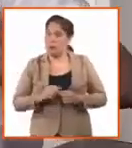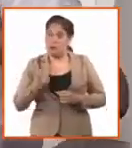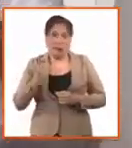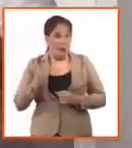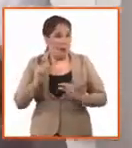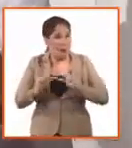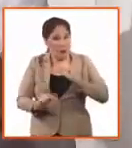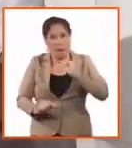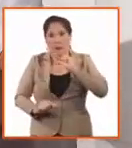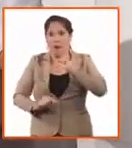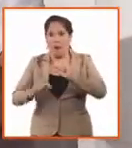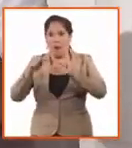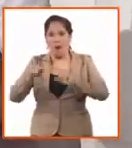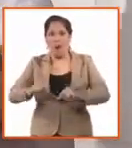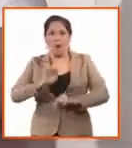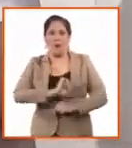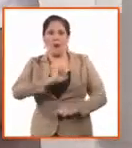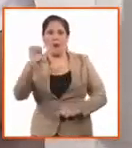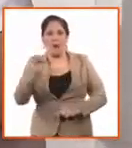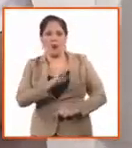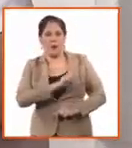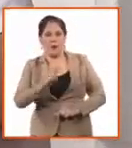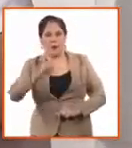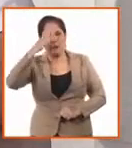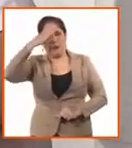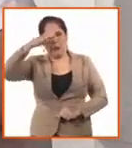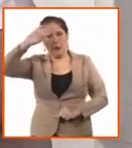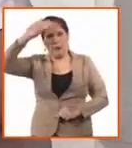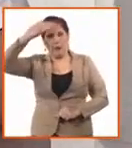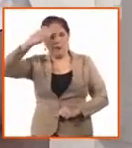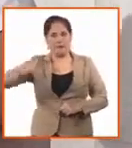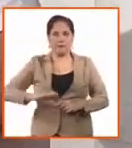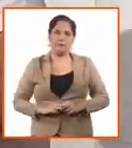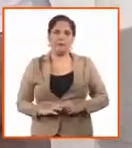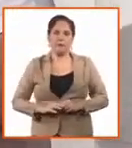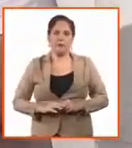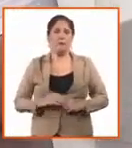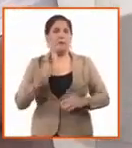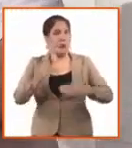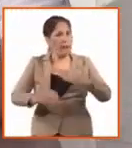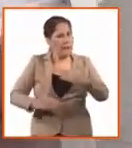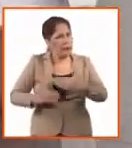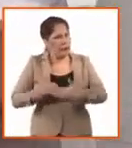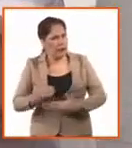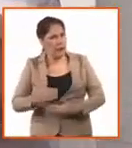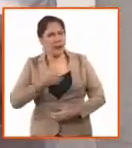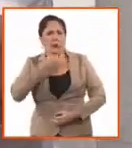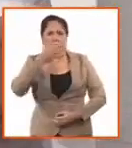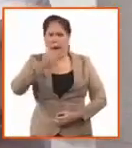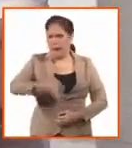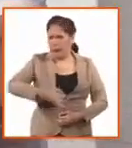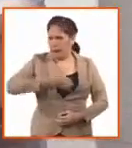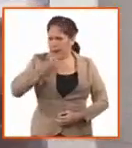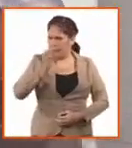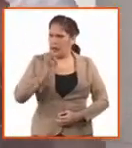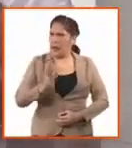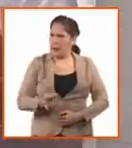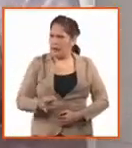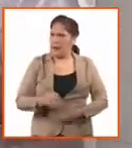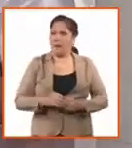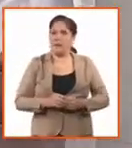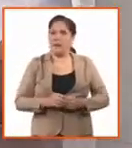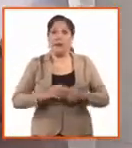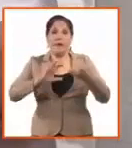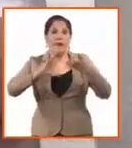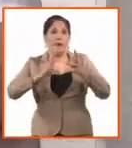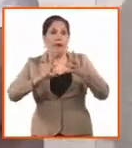piedras de lo que hoy es una conquista de la revolución y todo el proceso lo que decías de si el